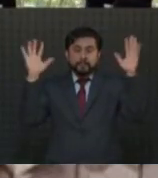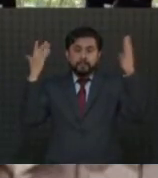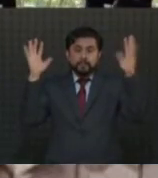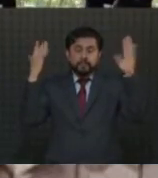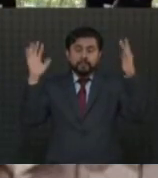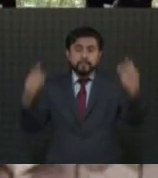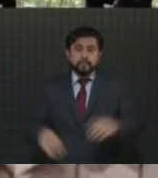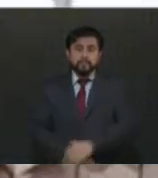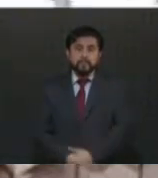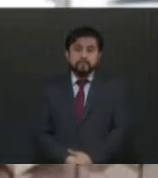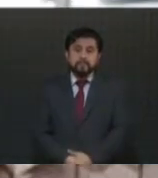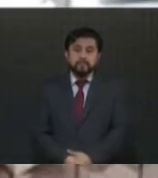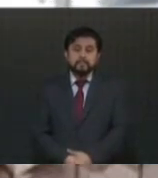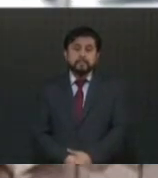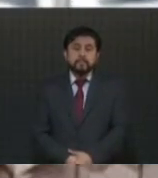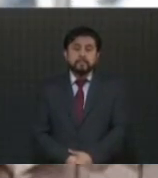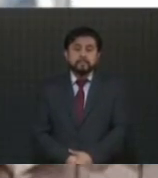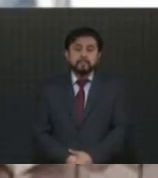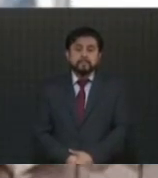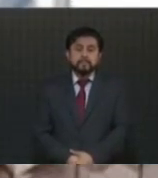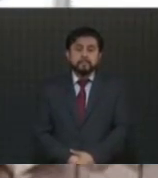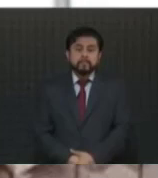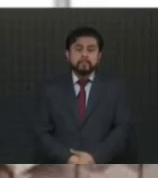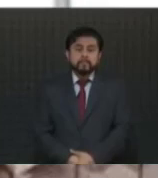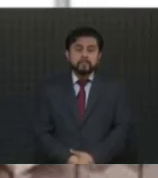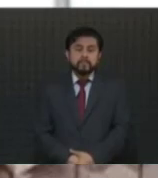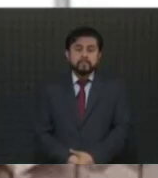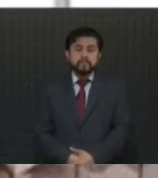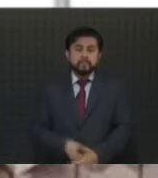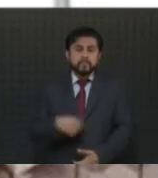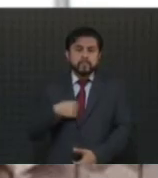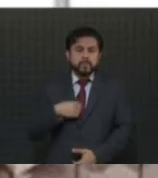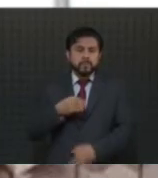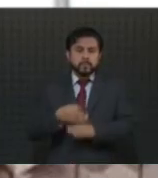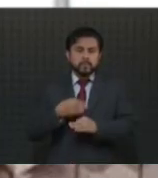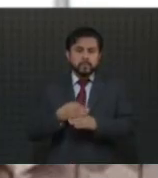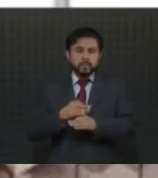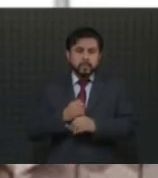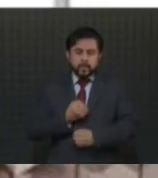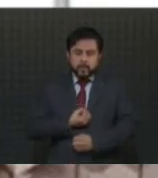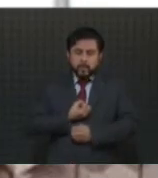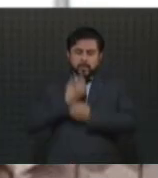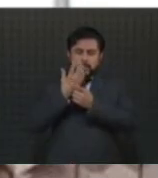Y quiero cerrar con algo muy especial.